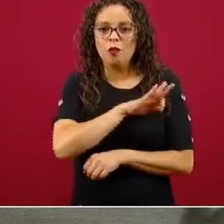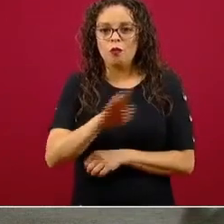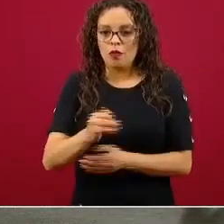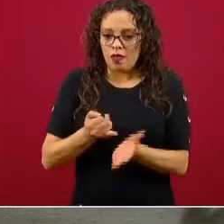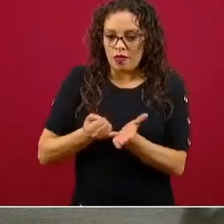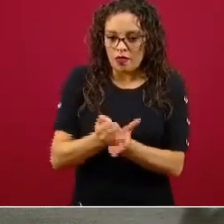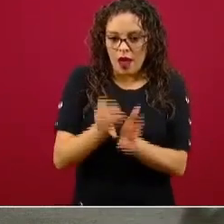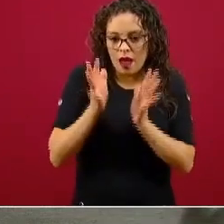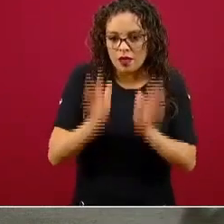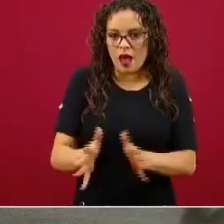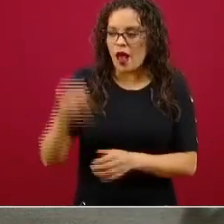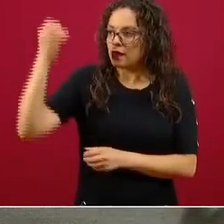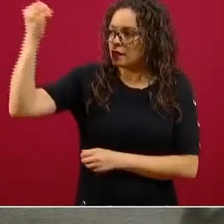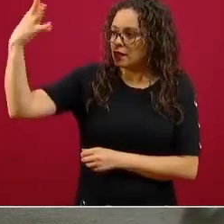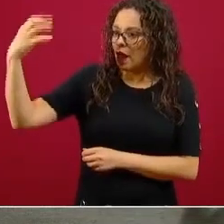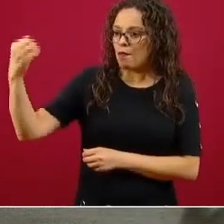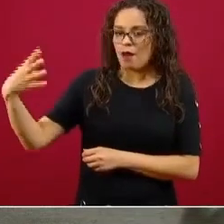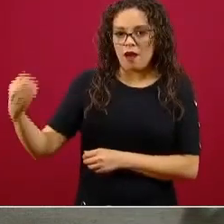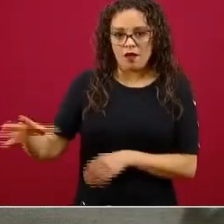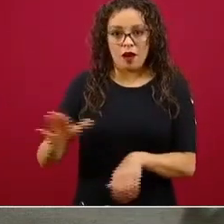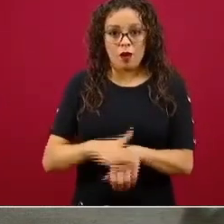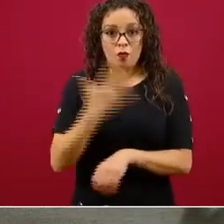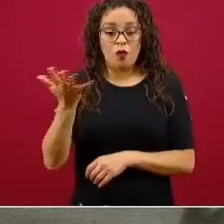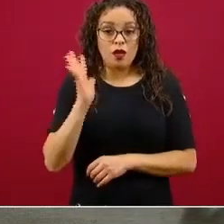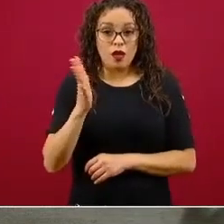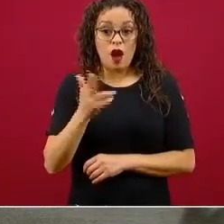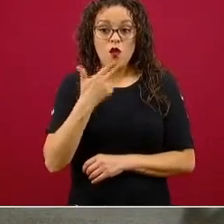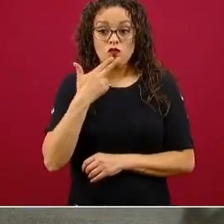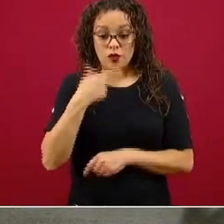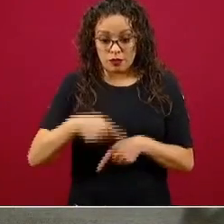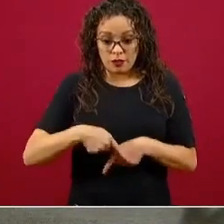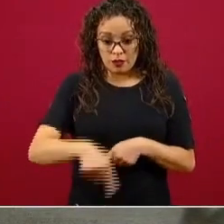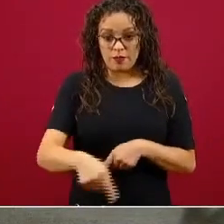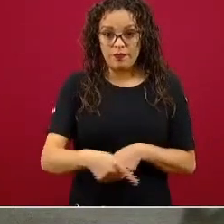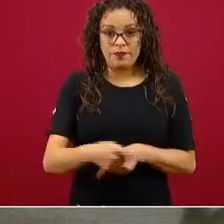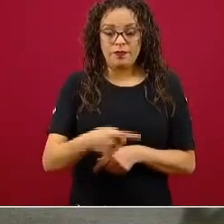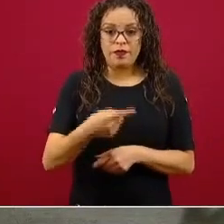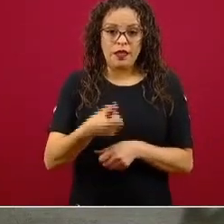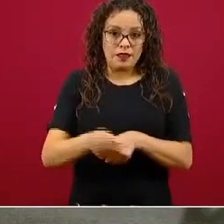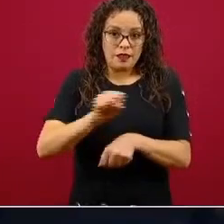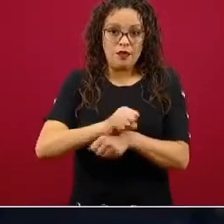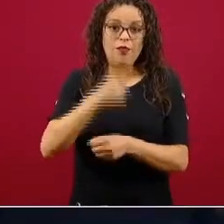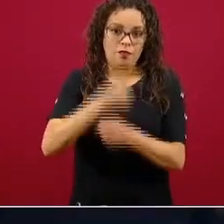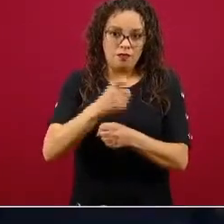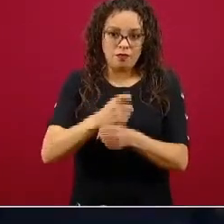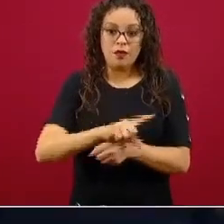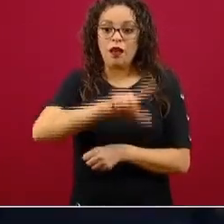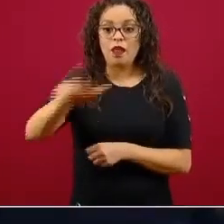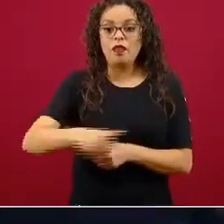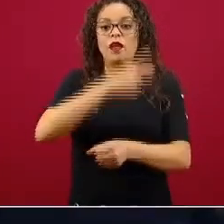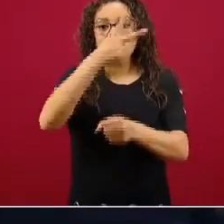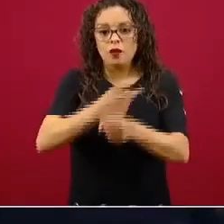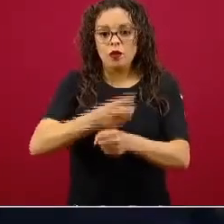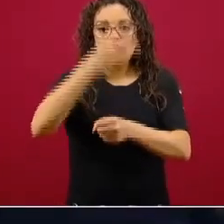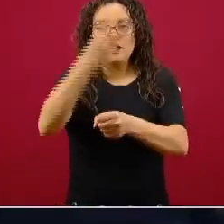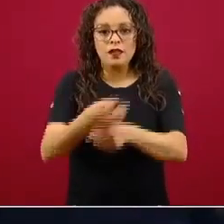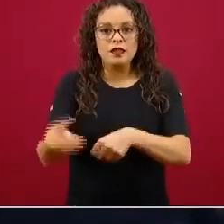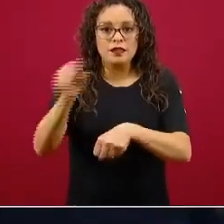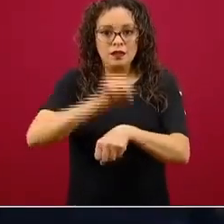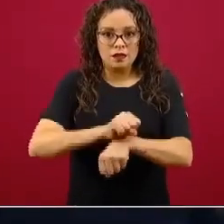ha manejado, pues ya la primera semana, ya viene una segunda, tercera semana? ¿No afecta tener este retraso,